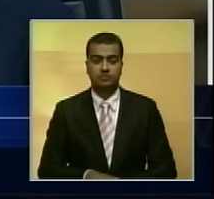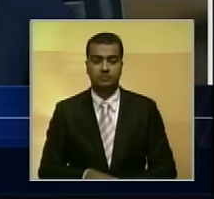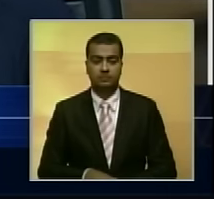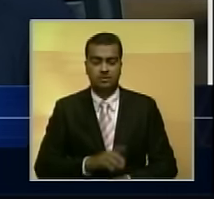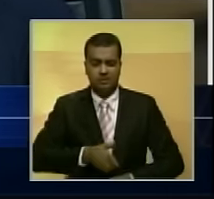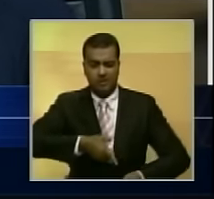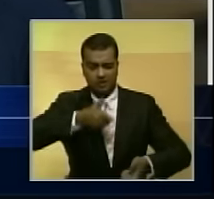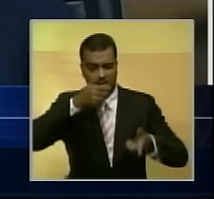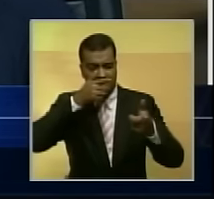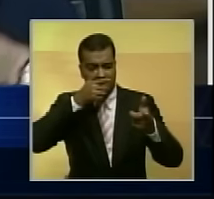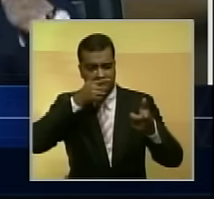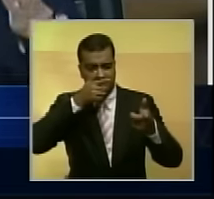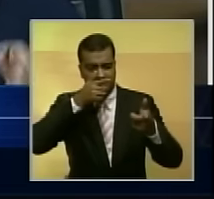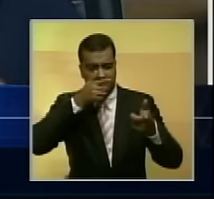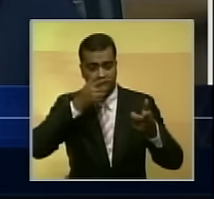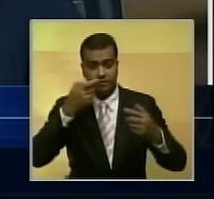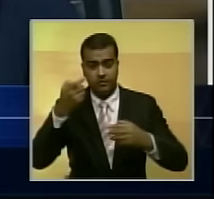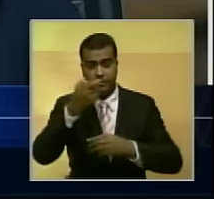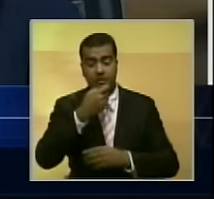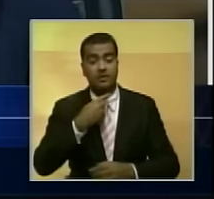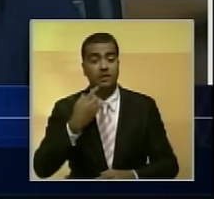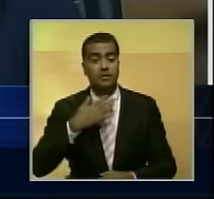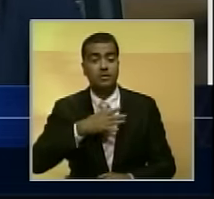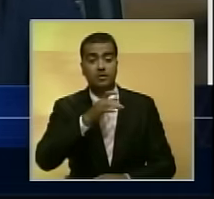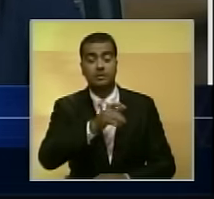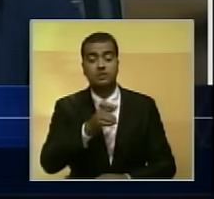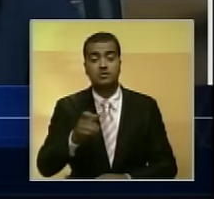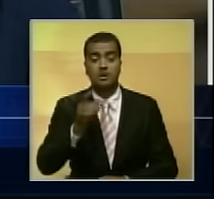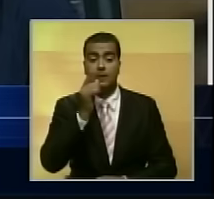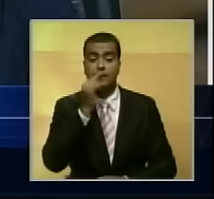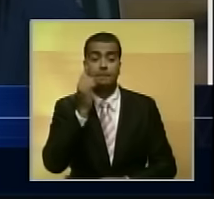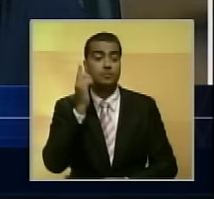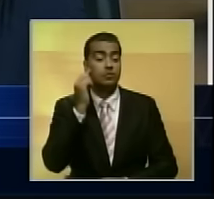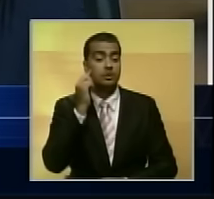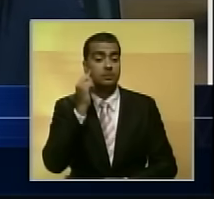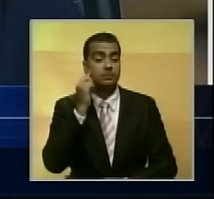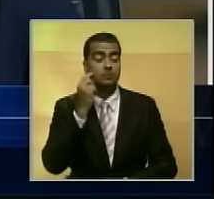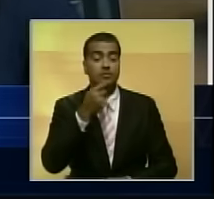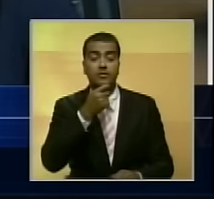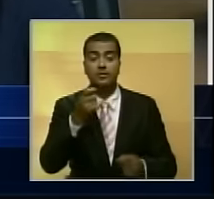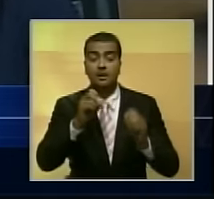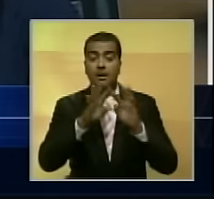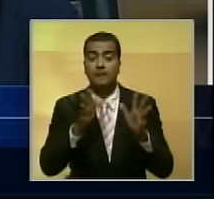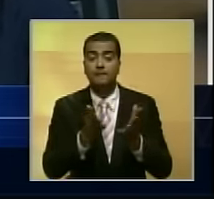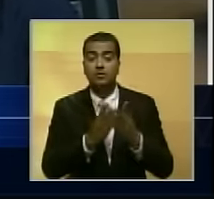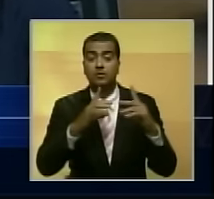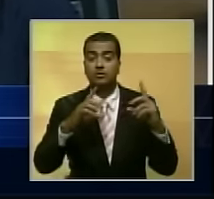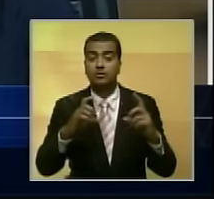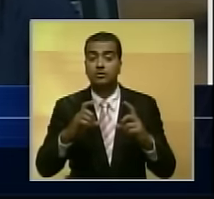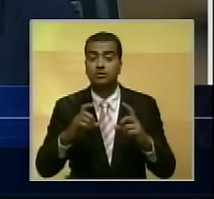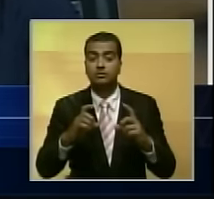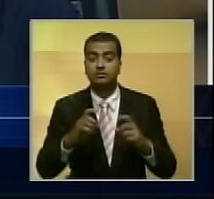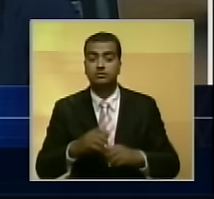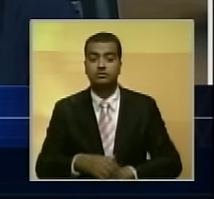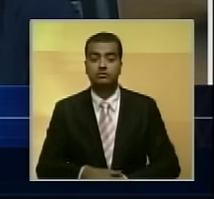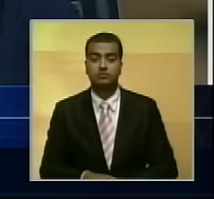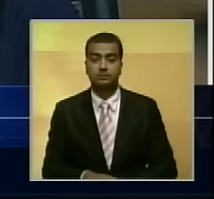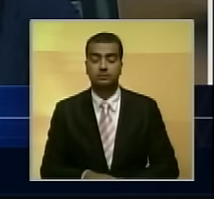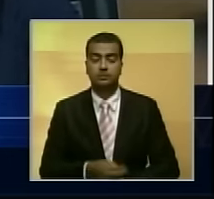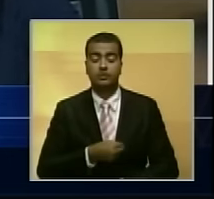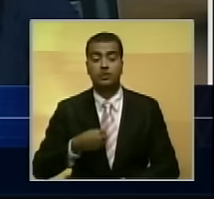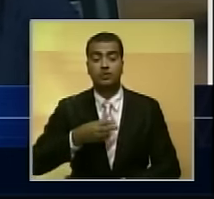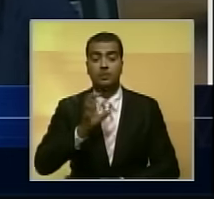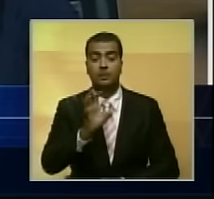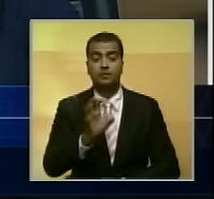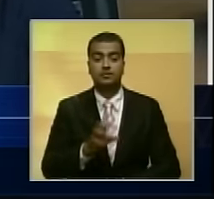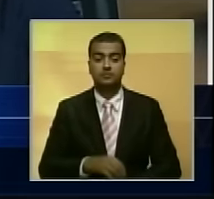Francotiradores buscaban el asesinato de ciudadanos y ciudadanas para vender al mundo una foto poco agradable sobre nuestro